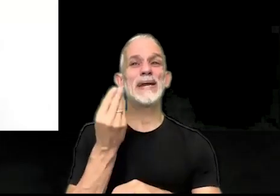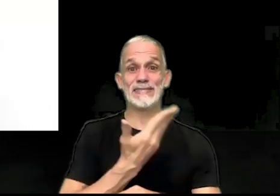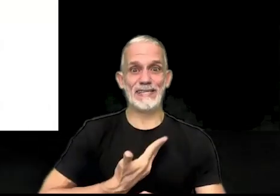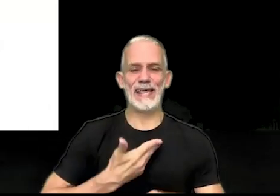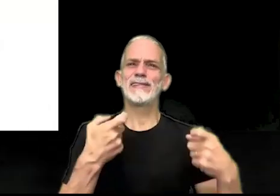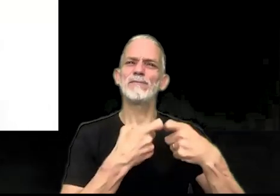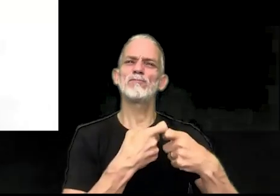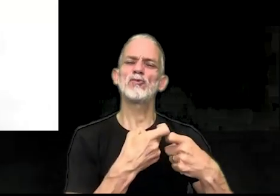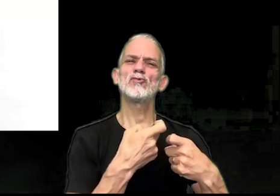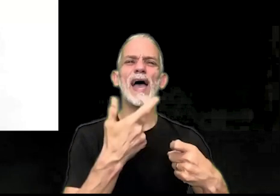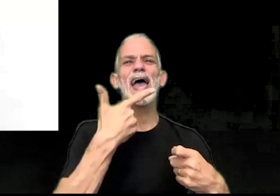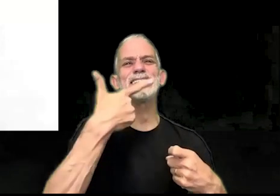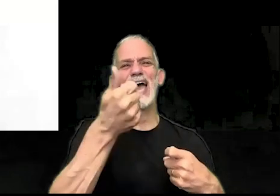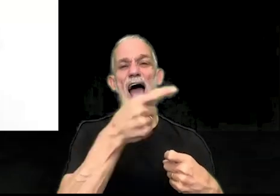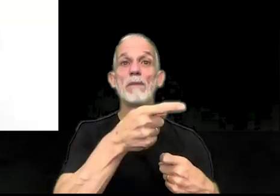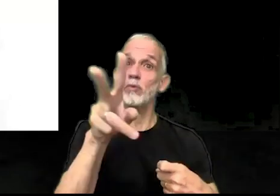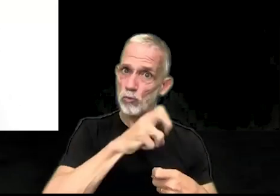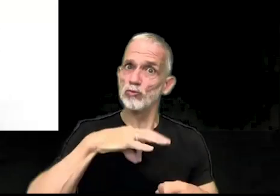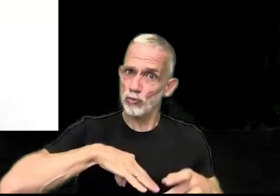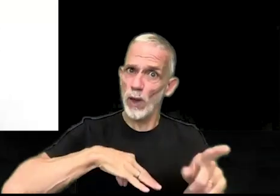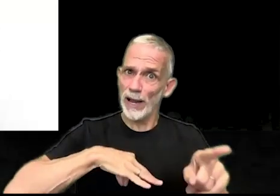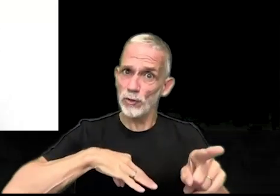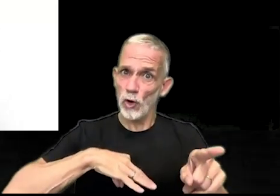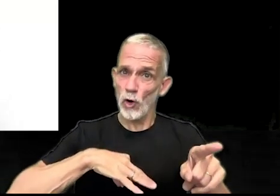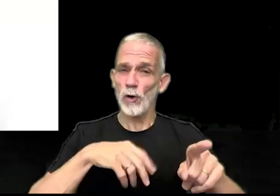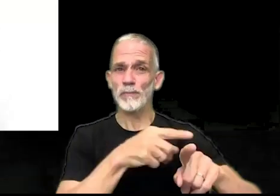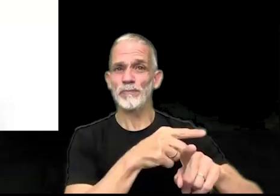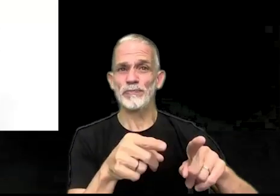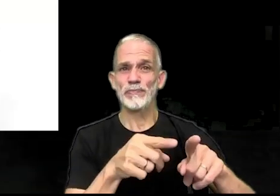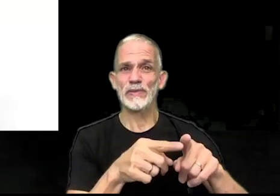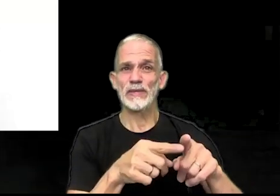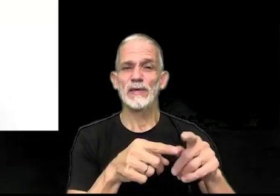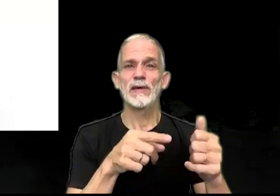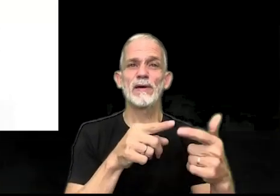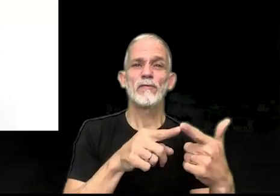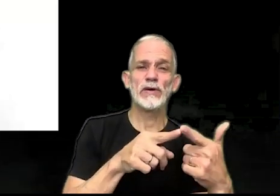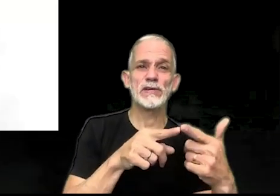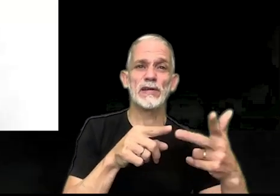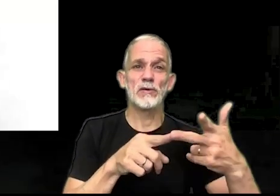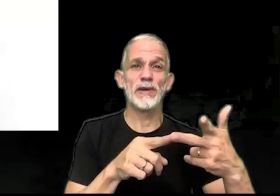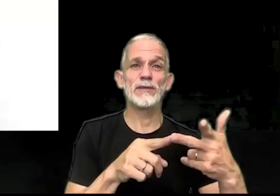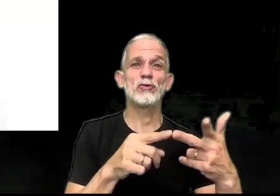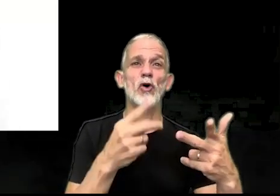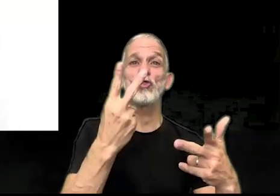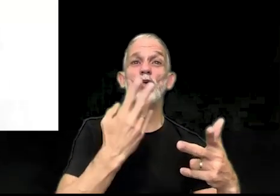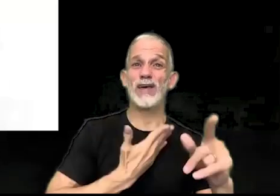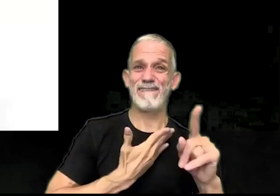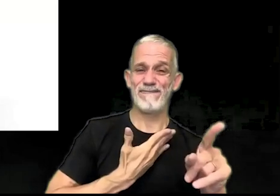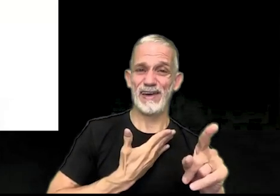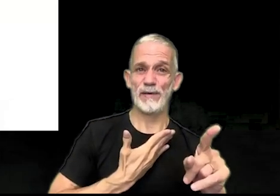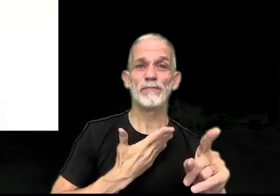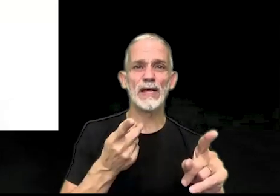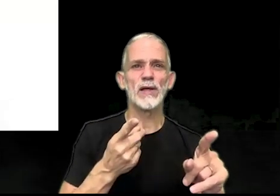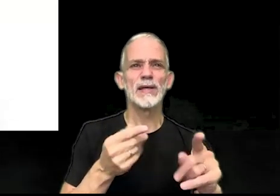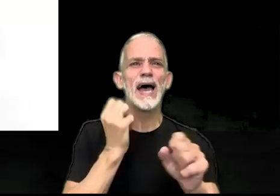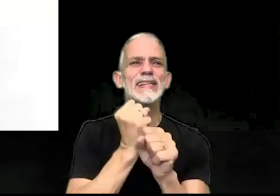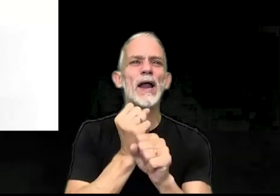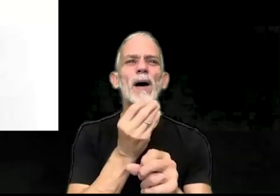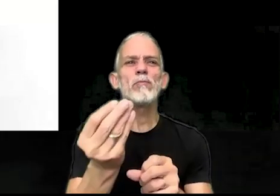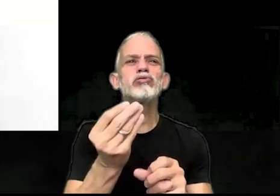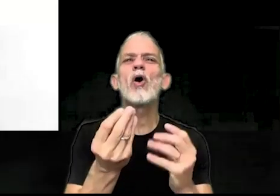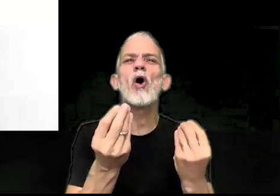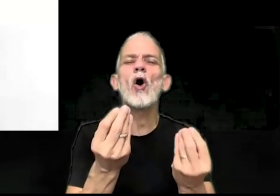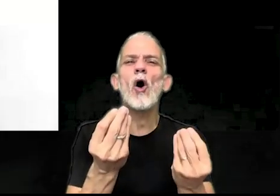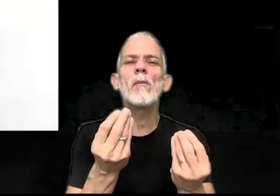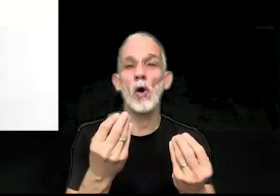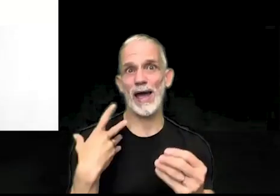de una sociedad anónima, con lo cual cobra honorarios que van a estar en el 82F, donde se desempeña